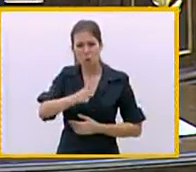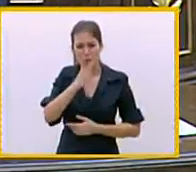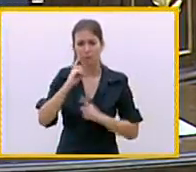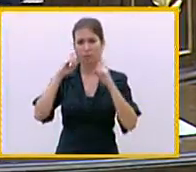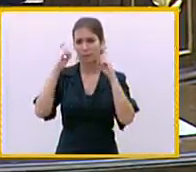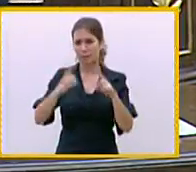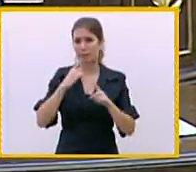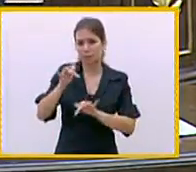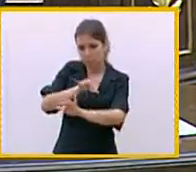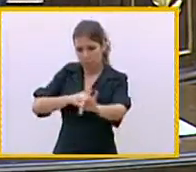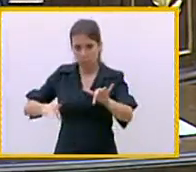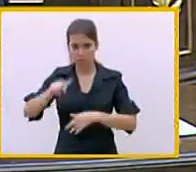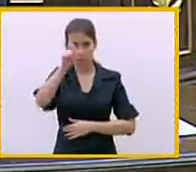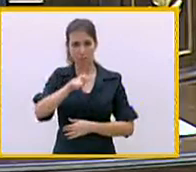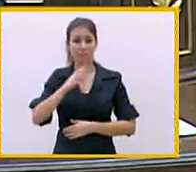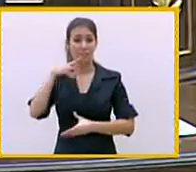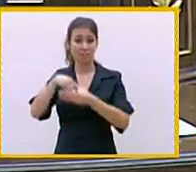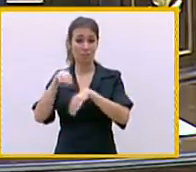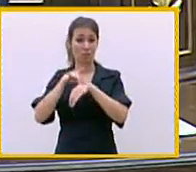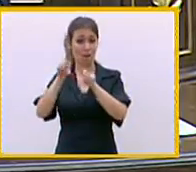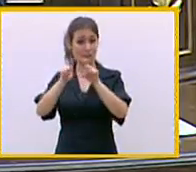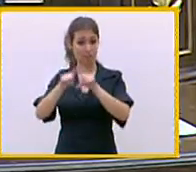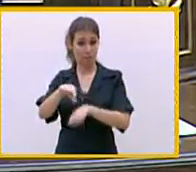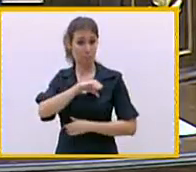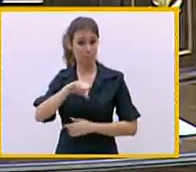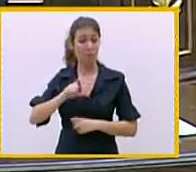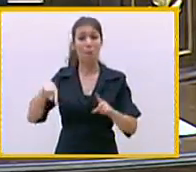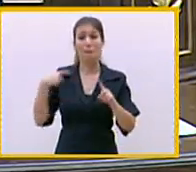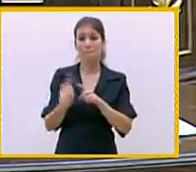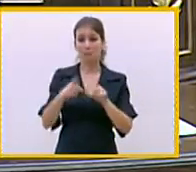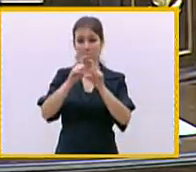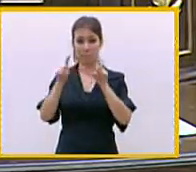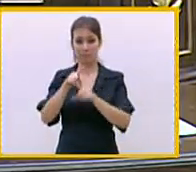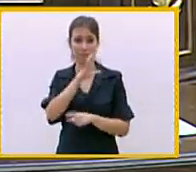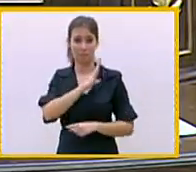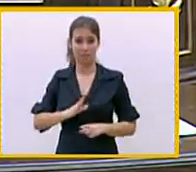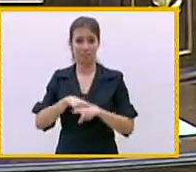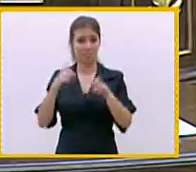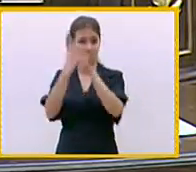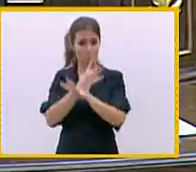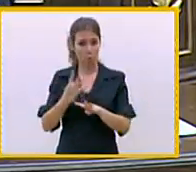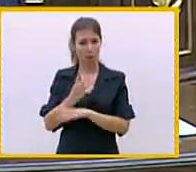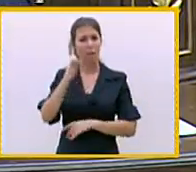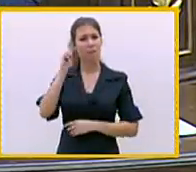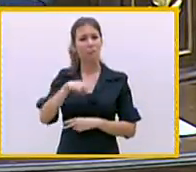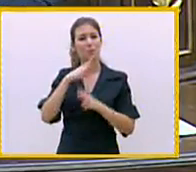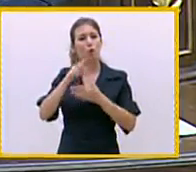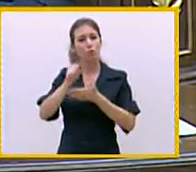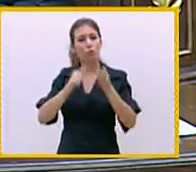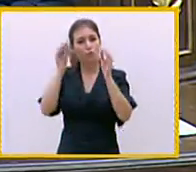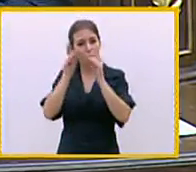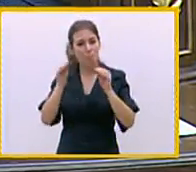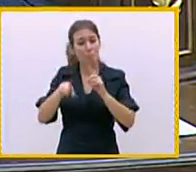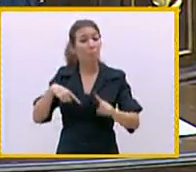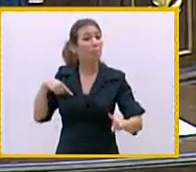colocación dando entrada a las agencias privadas y a las empresas temporales. Fomentar los contratos formativos y focalizar